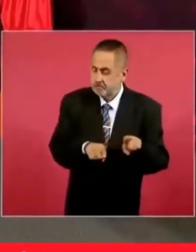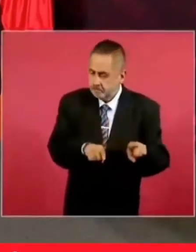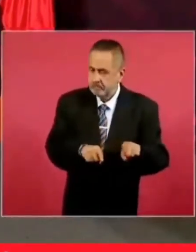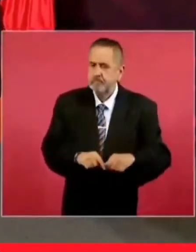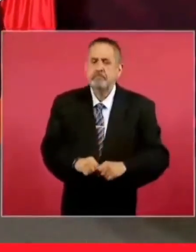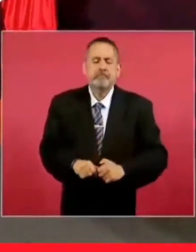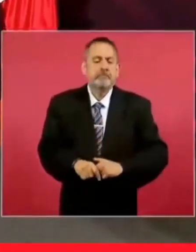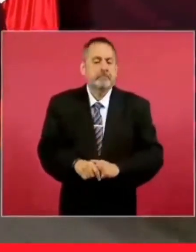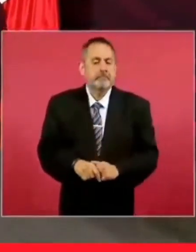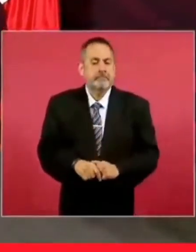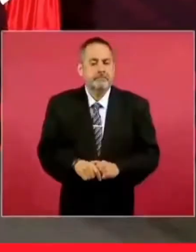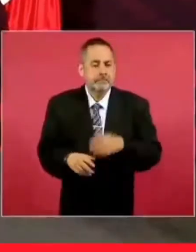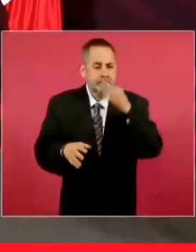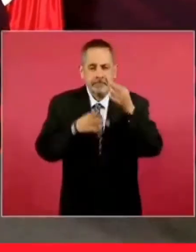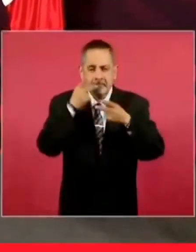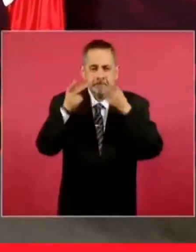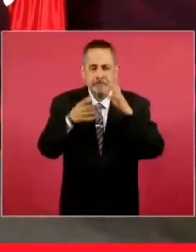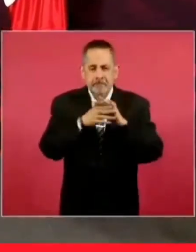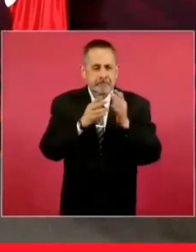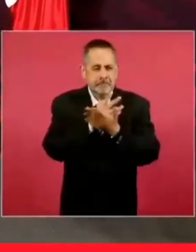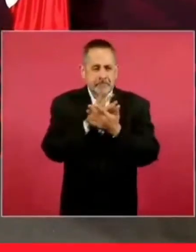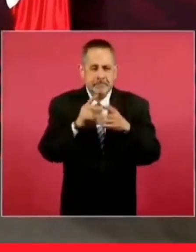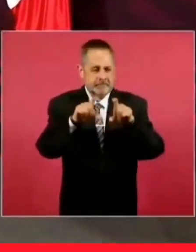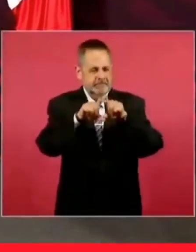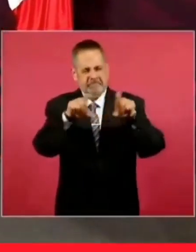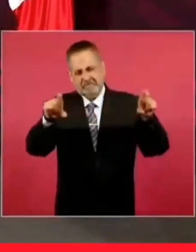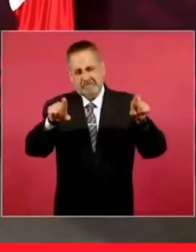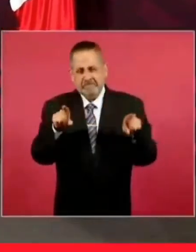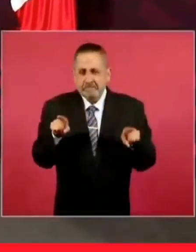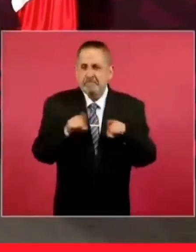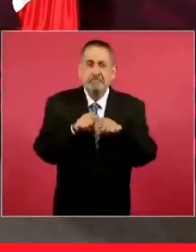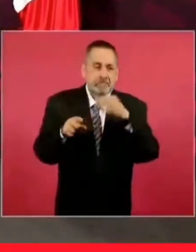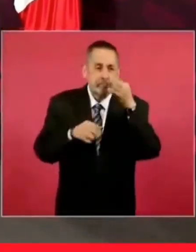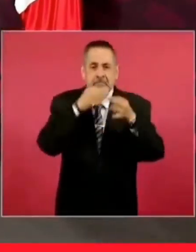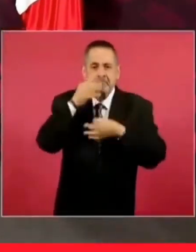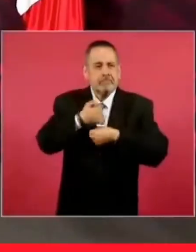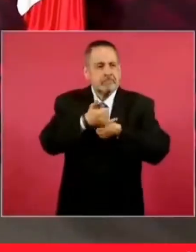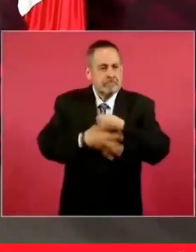de los publicistas del conservadurismo.